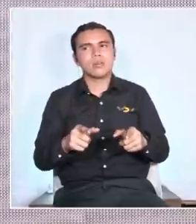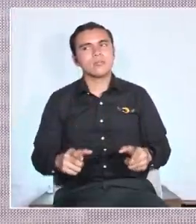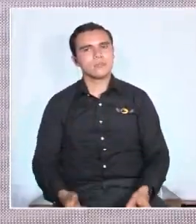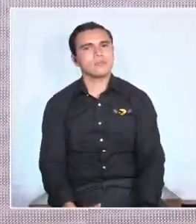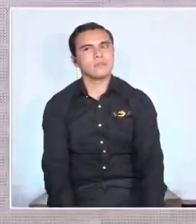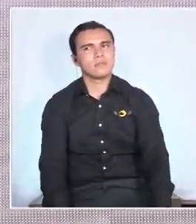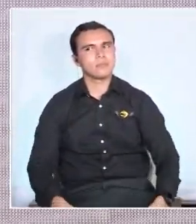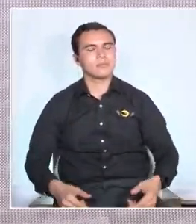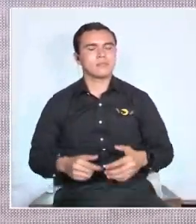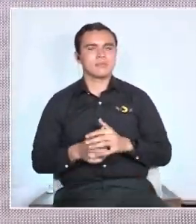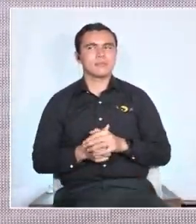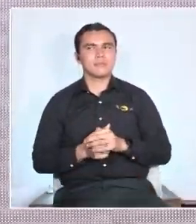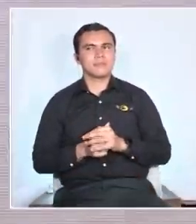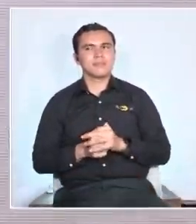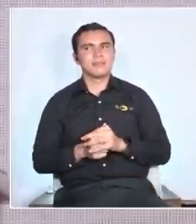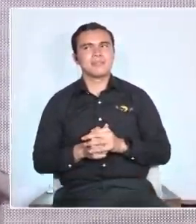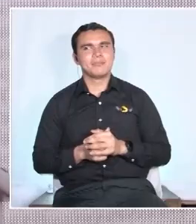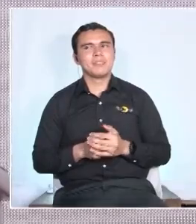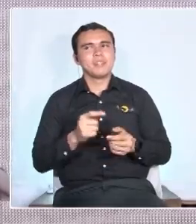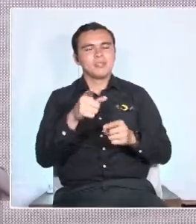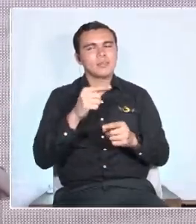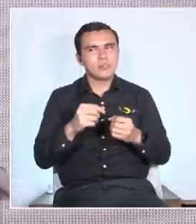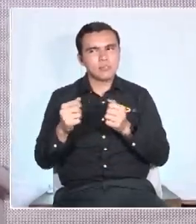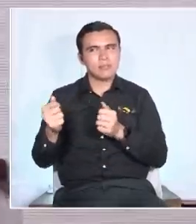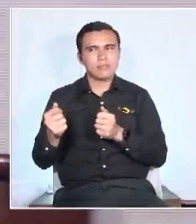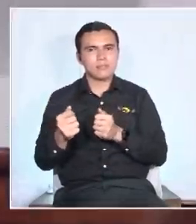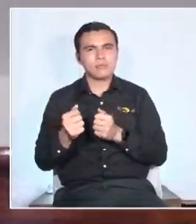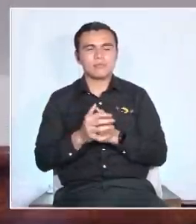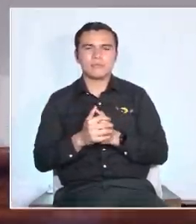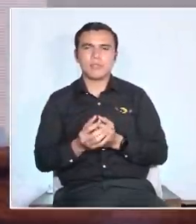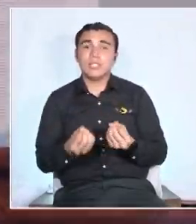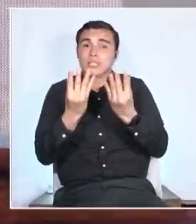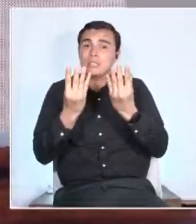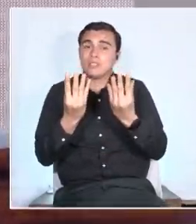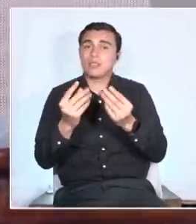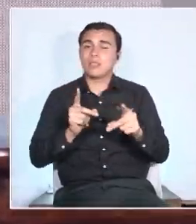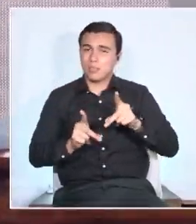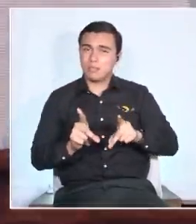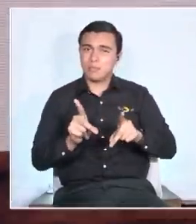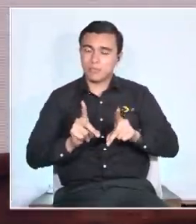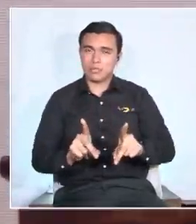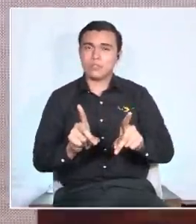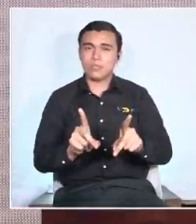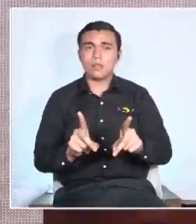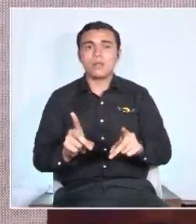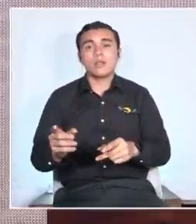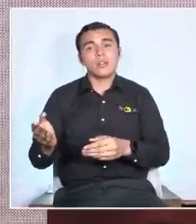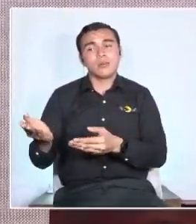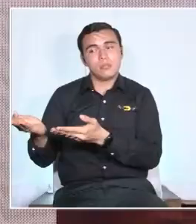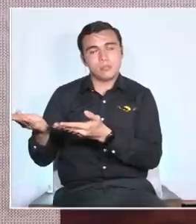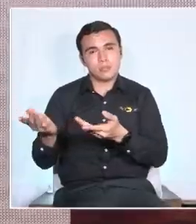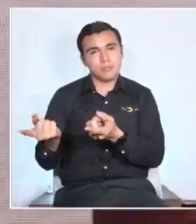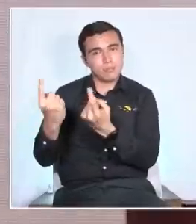Dios, tú enciendes al que se te acerca. Viene un apagado aquí al lado tuyo